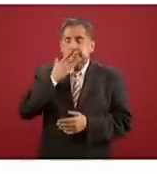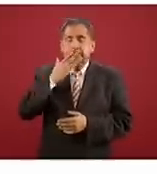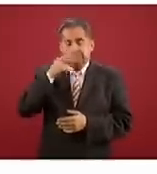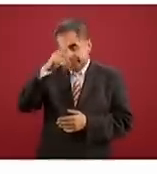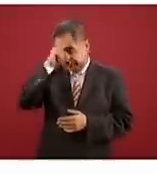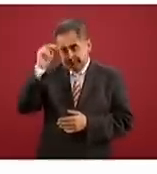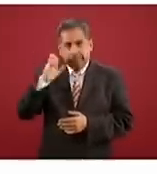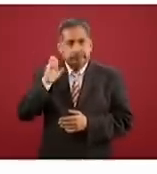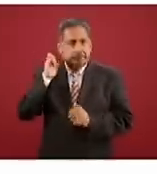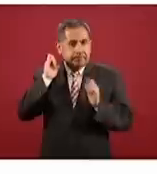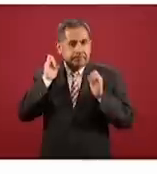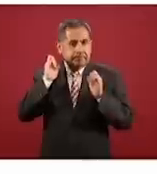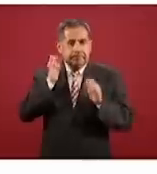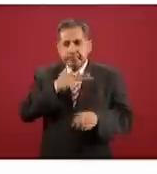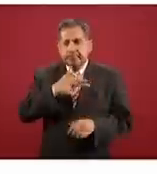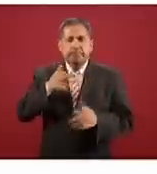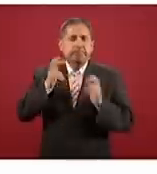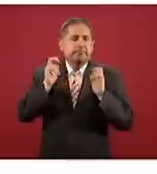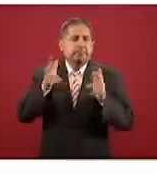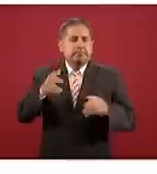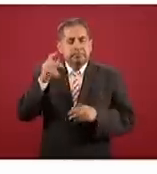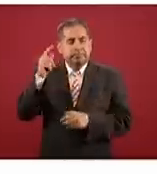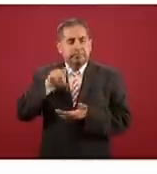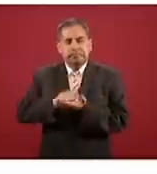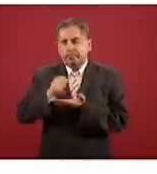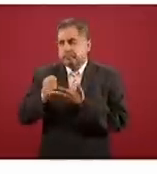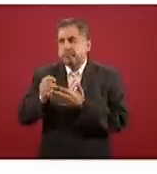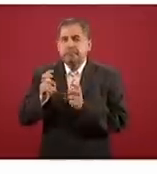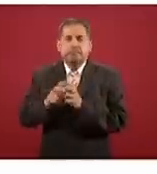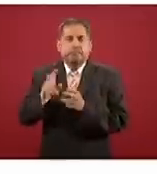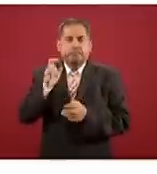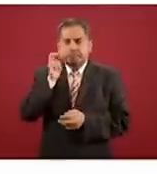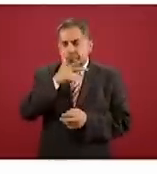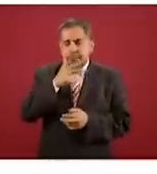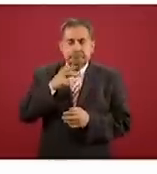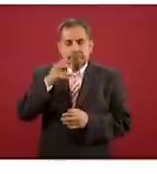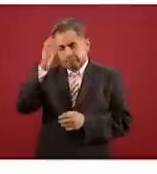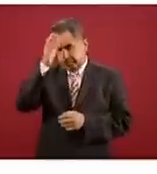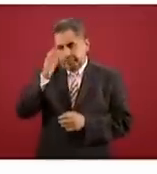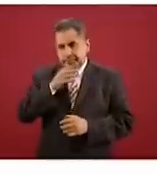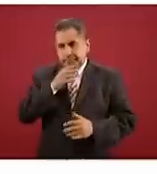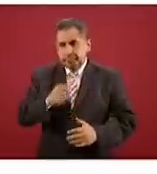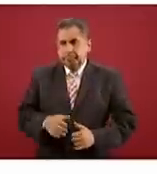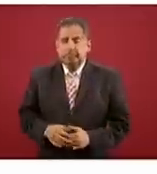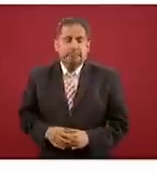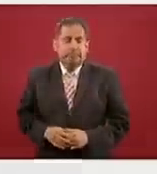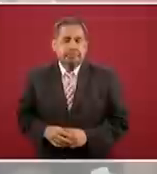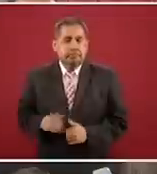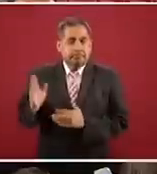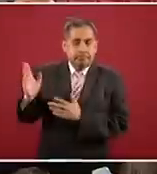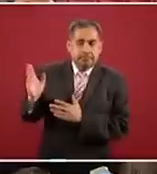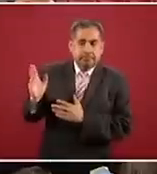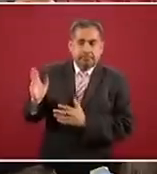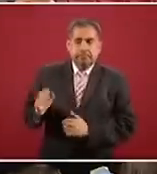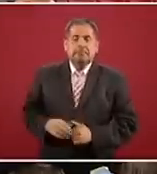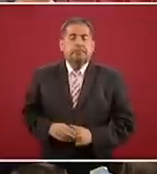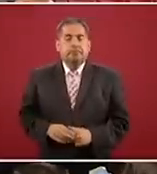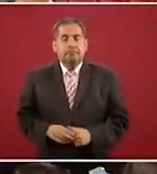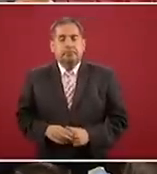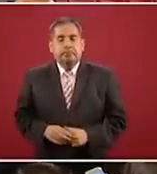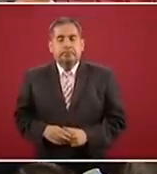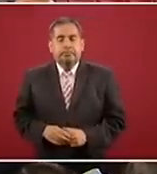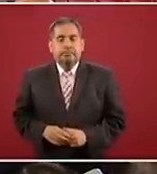Nayarit, Chiapas, Guerrero, Tamaulipas, Veracruz, Chihuahua, Coahuila. Ahí está el mapa de calor. Adelante.